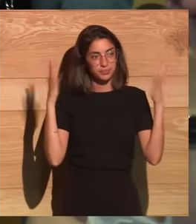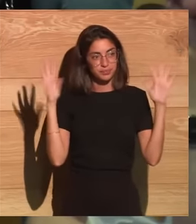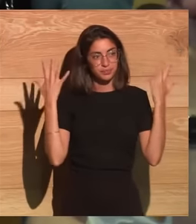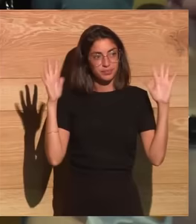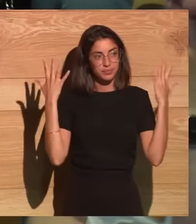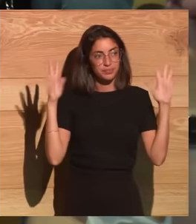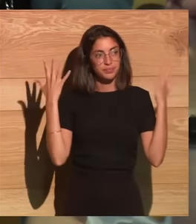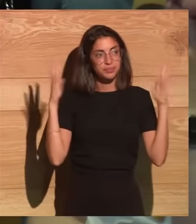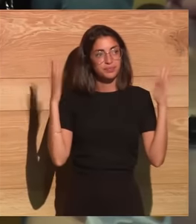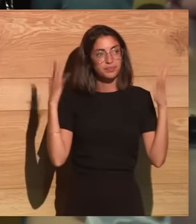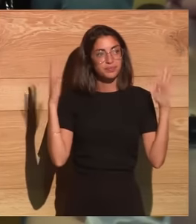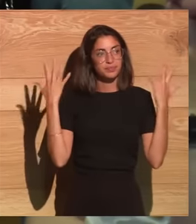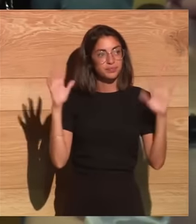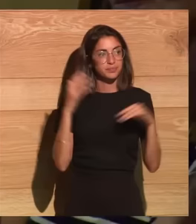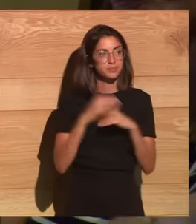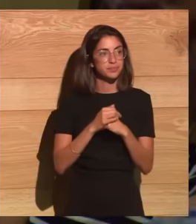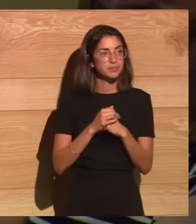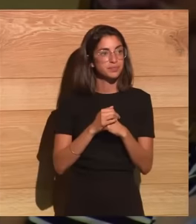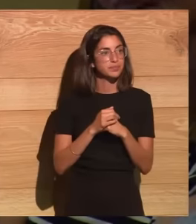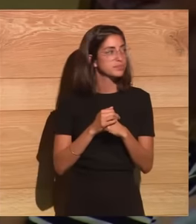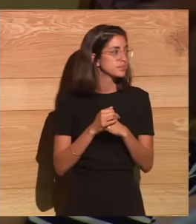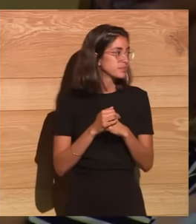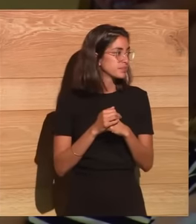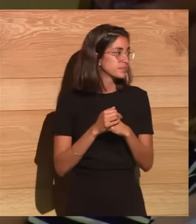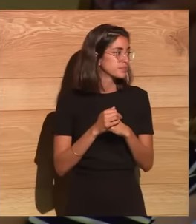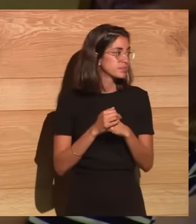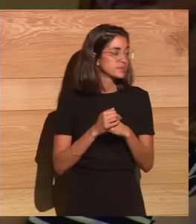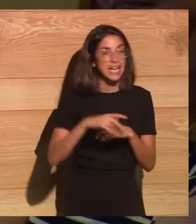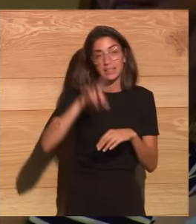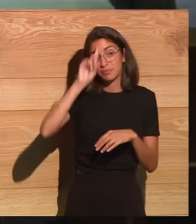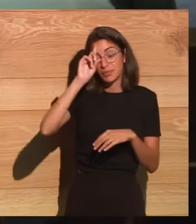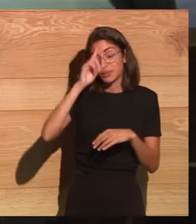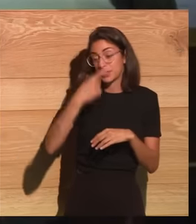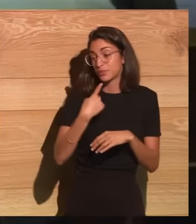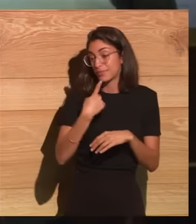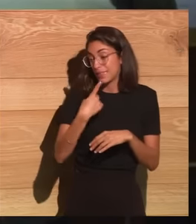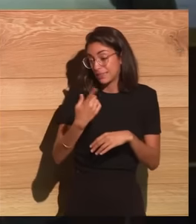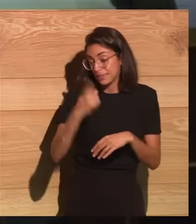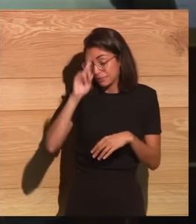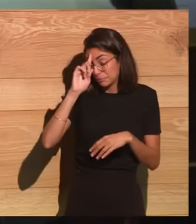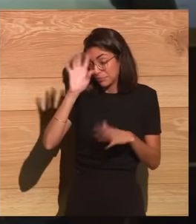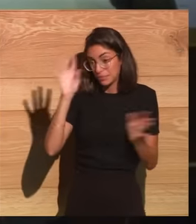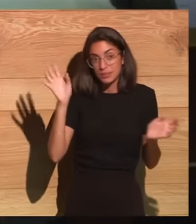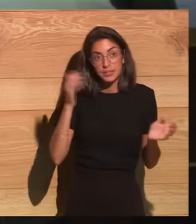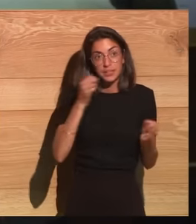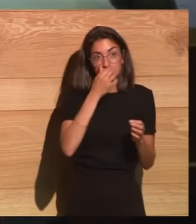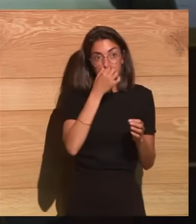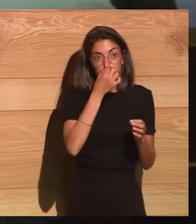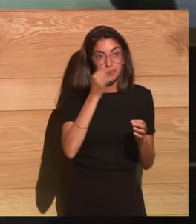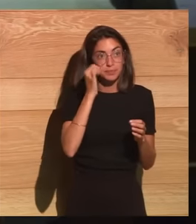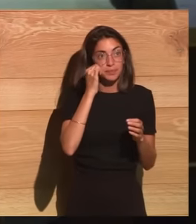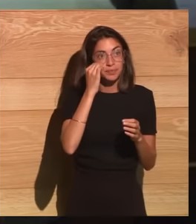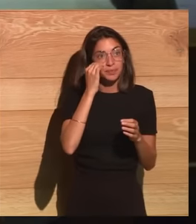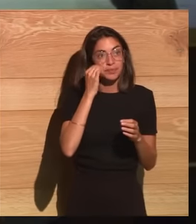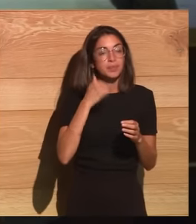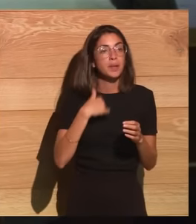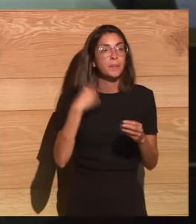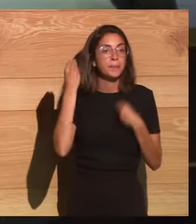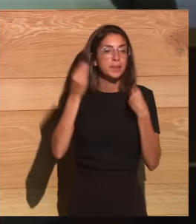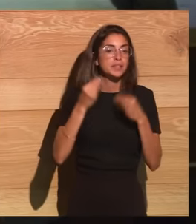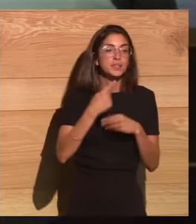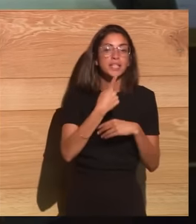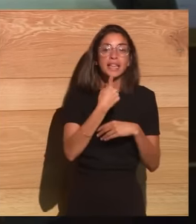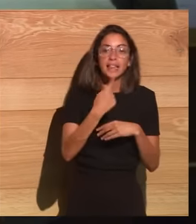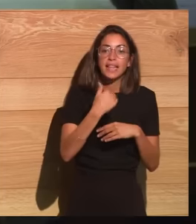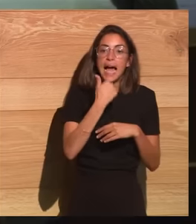Al de la cuenta Moyano no le cuadra, tío. Ya no sé ni qué iba a decir. Sí. Estabas diciendo algo muy bonito y te hemos interrumpido. Era muy